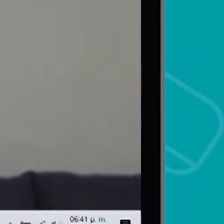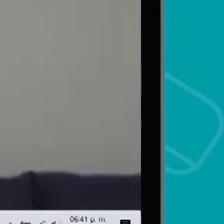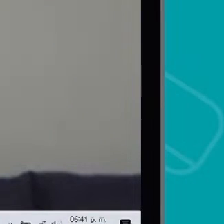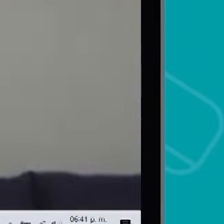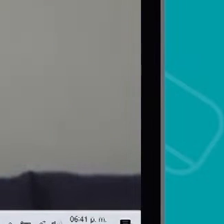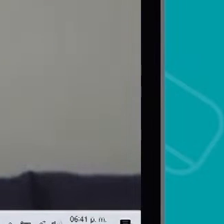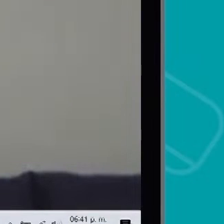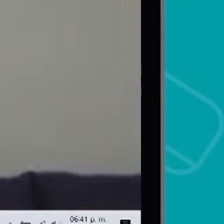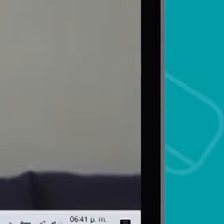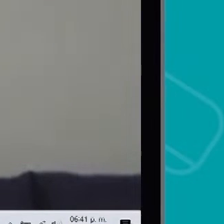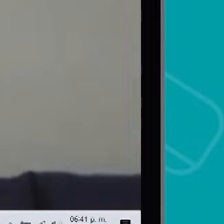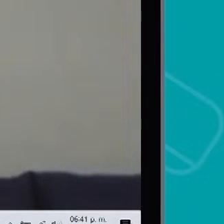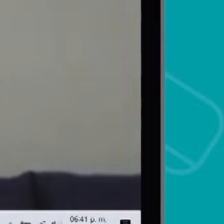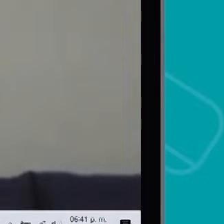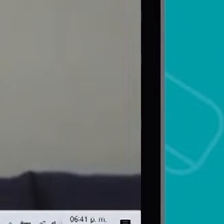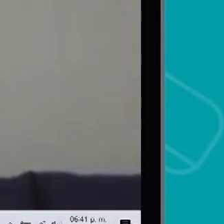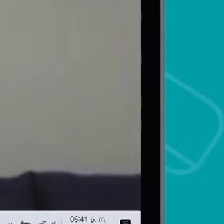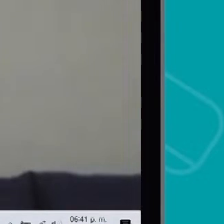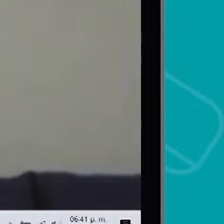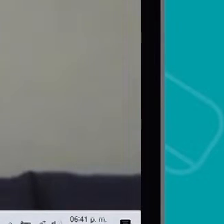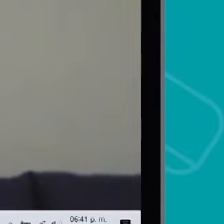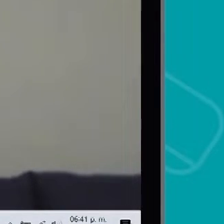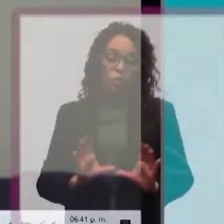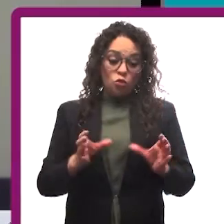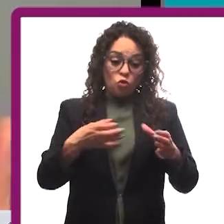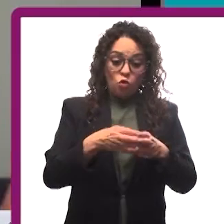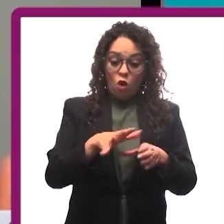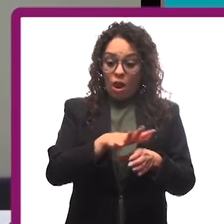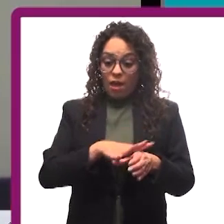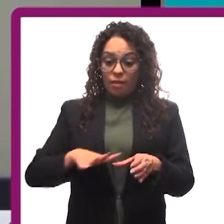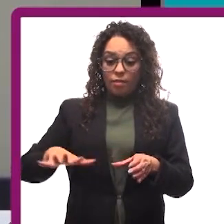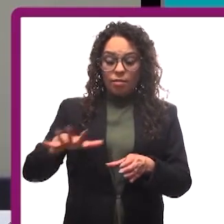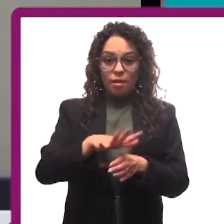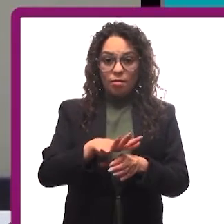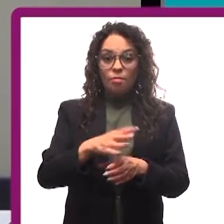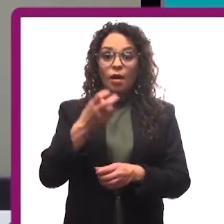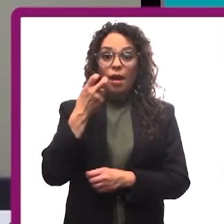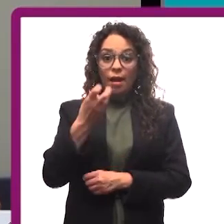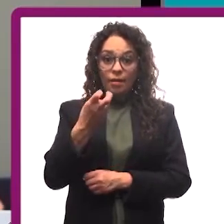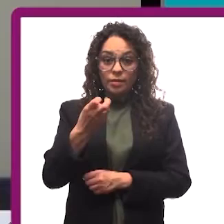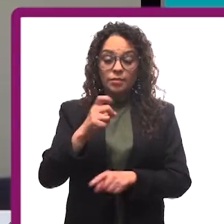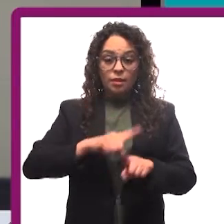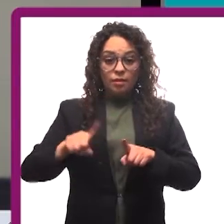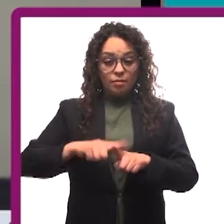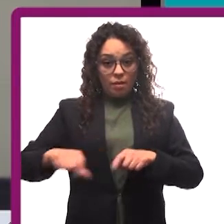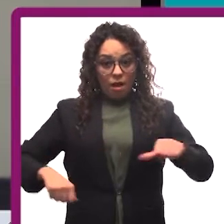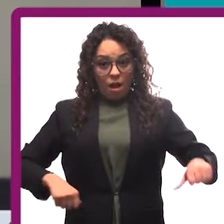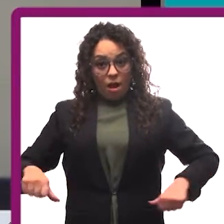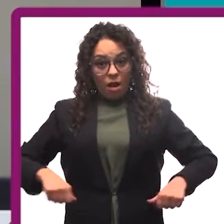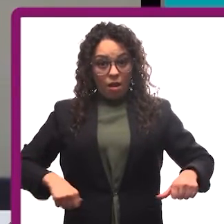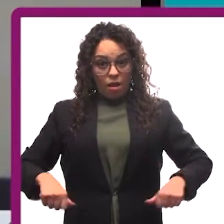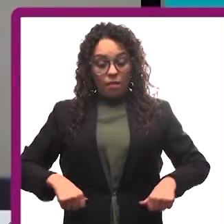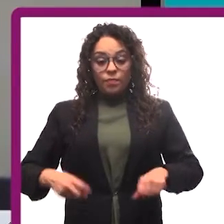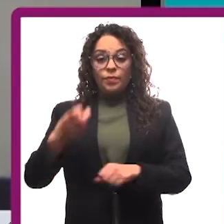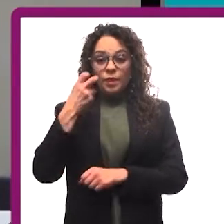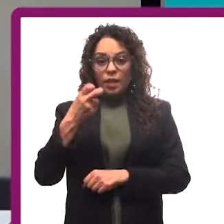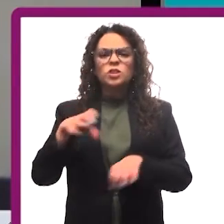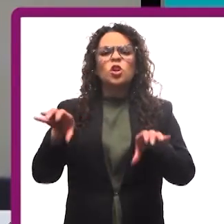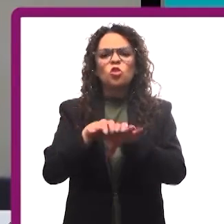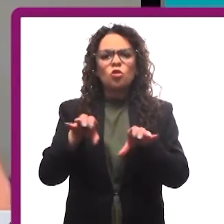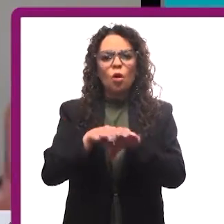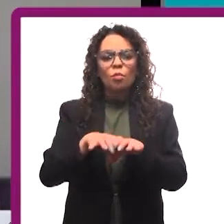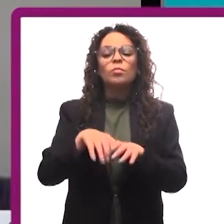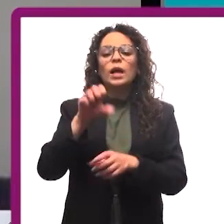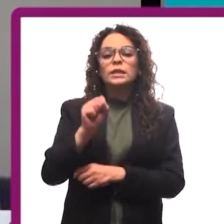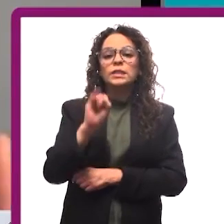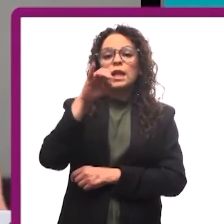Son las actitudes colectivas también las que están en juego y mediante símbolos es